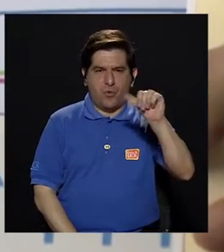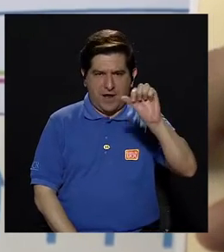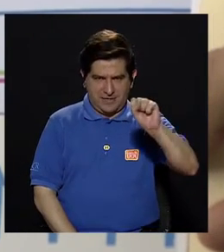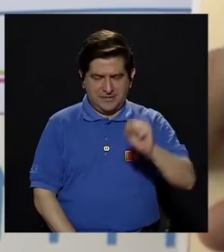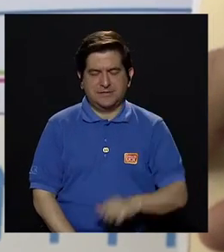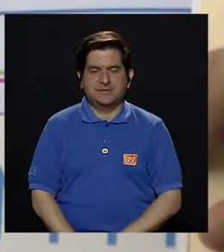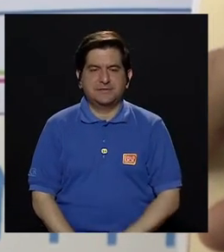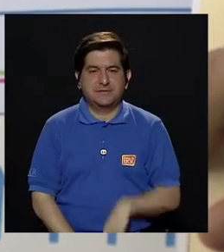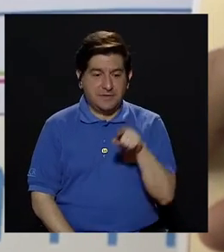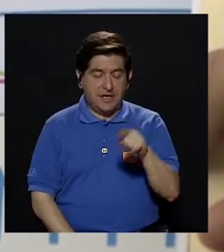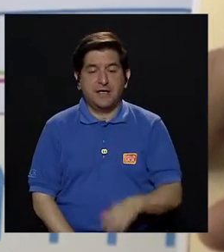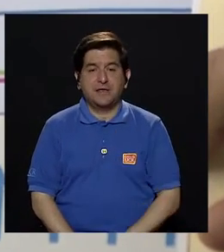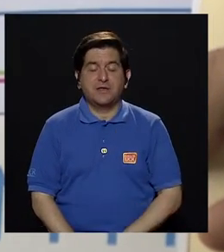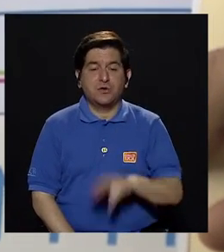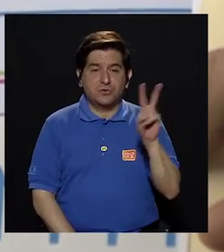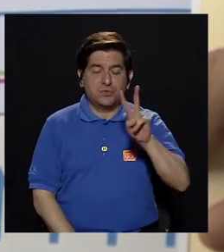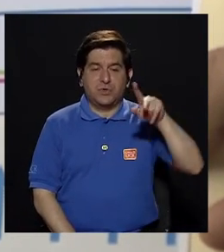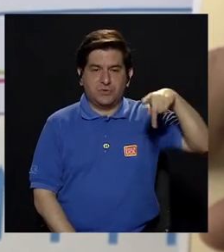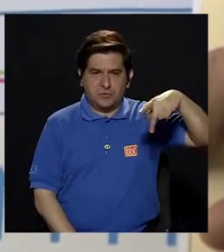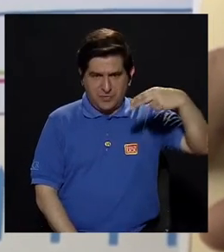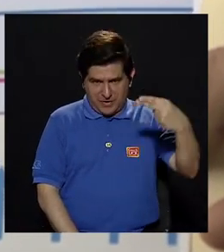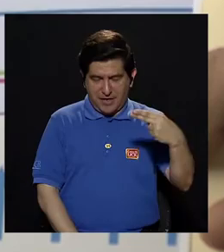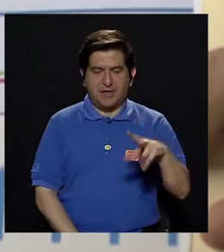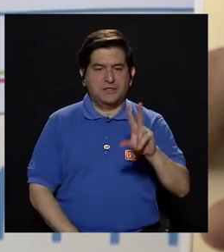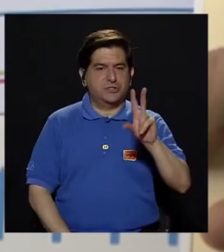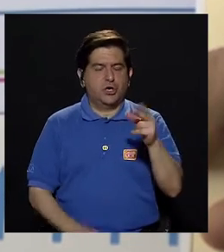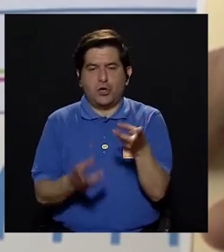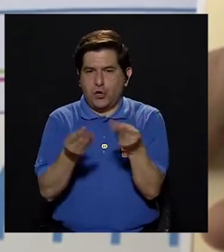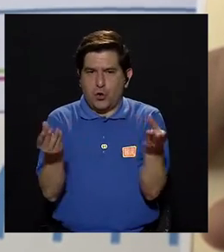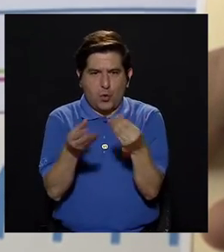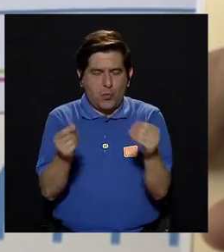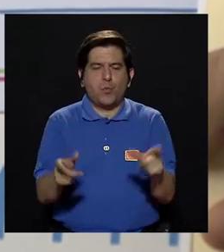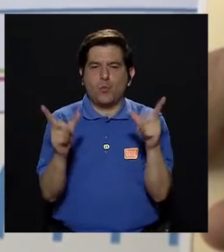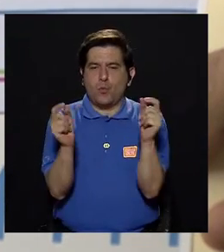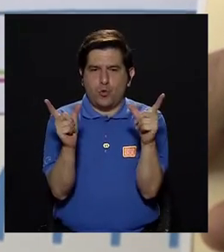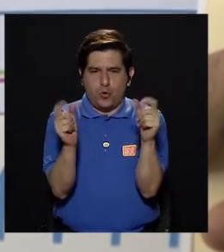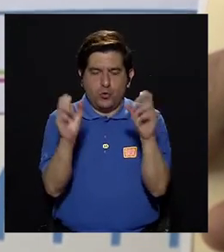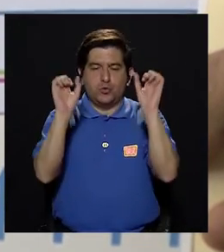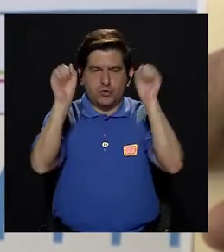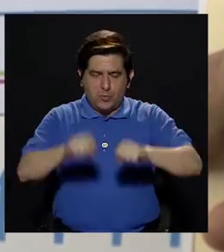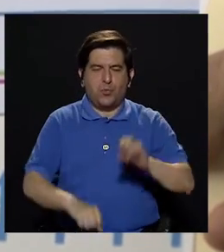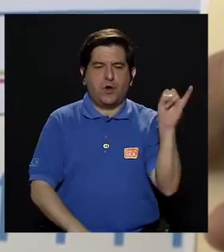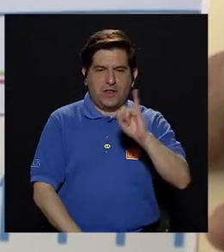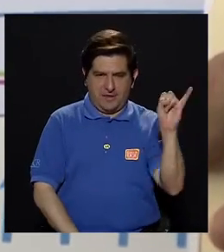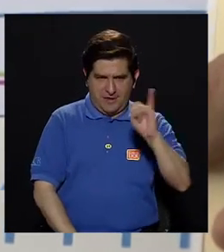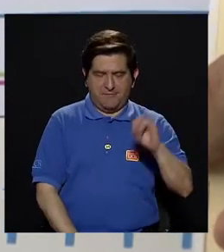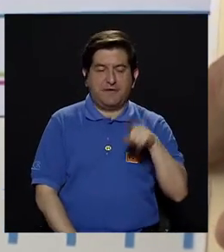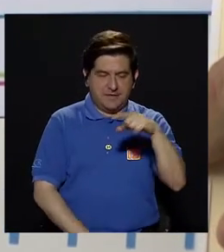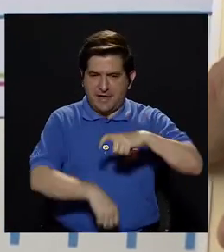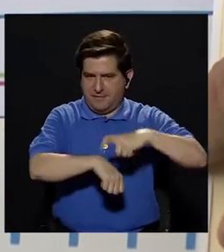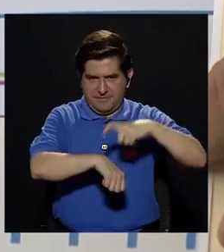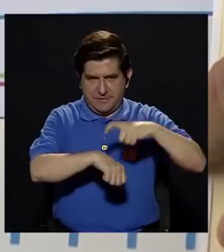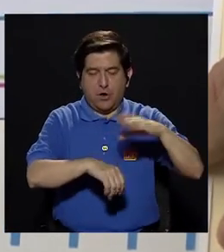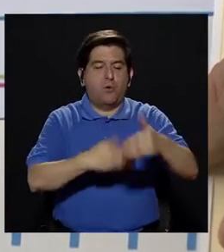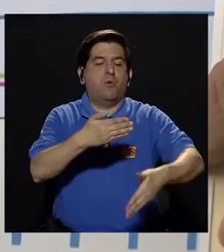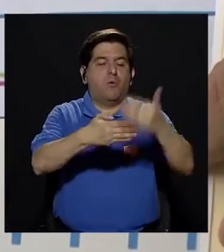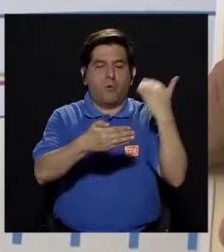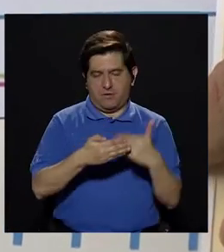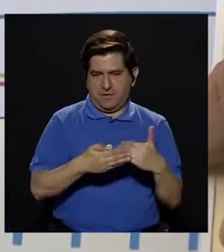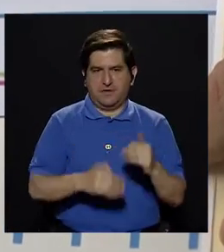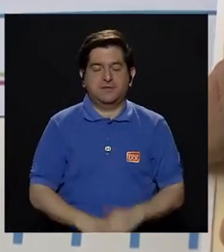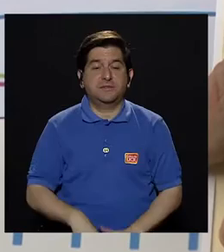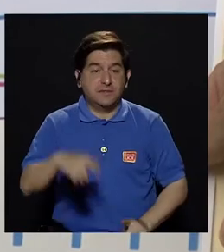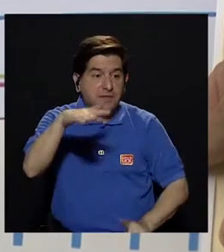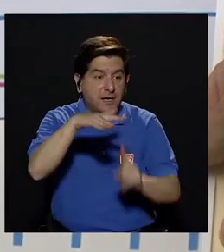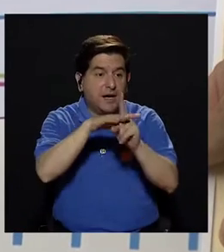también virus de papiloma humano que no producen cáncer, también pueden infectarse en estas edades o antes.